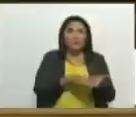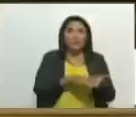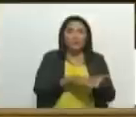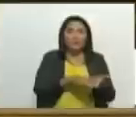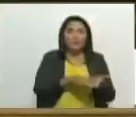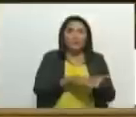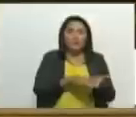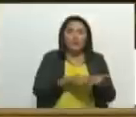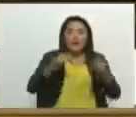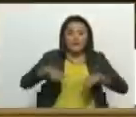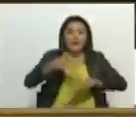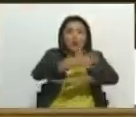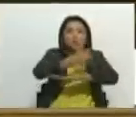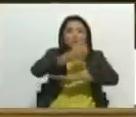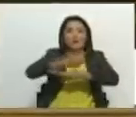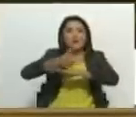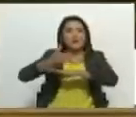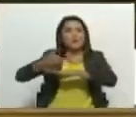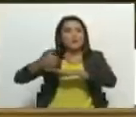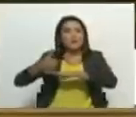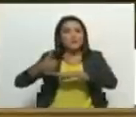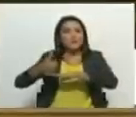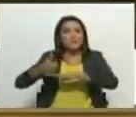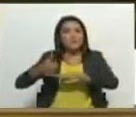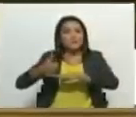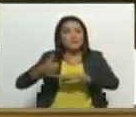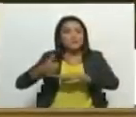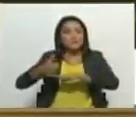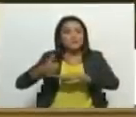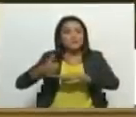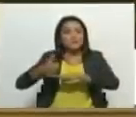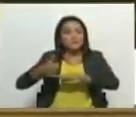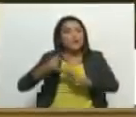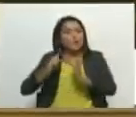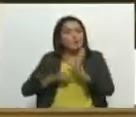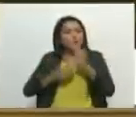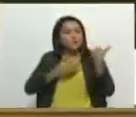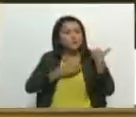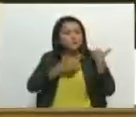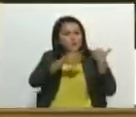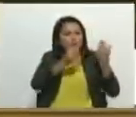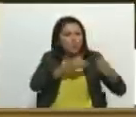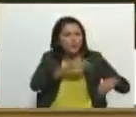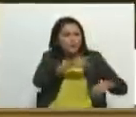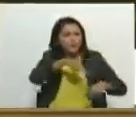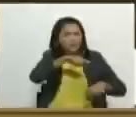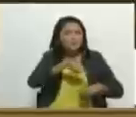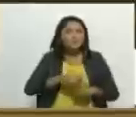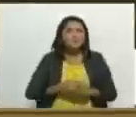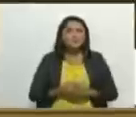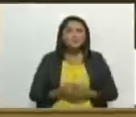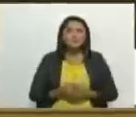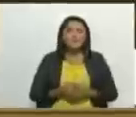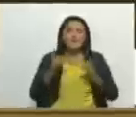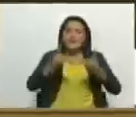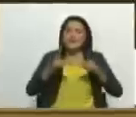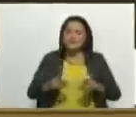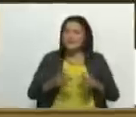esta Junta Directiva, en ejecución de los términos de ese acuerdo,